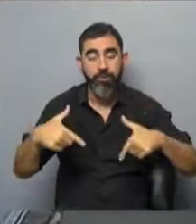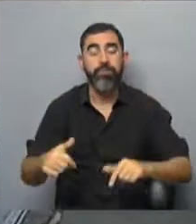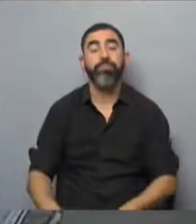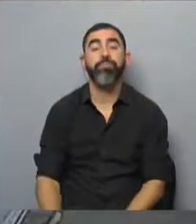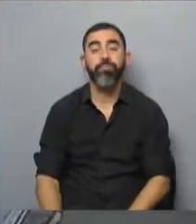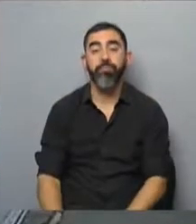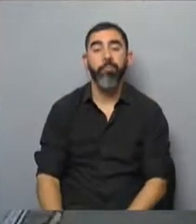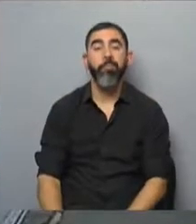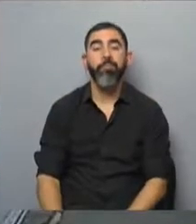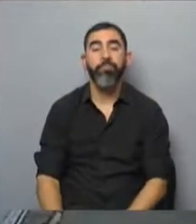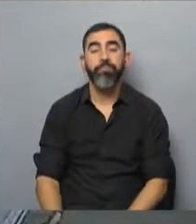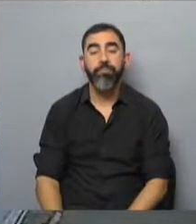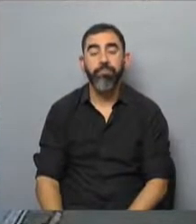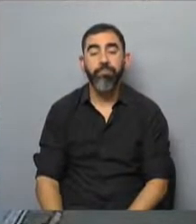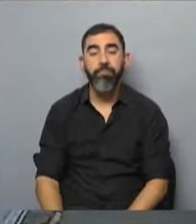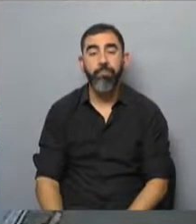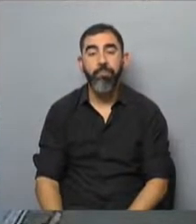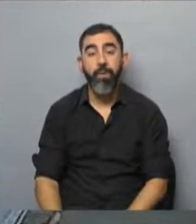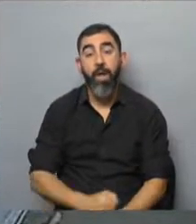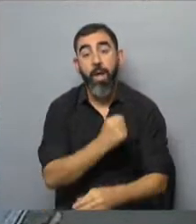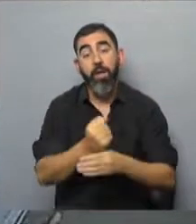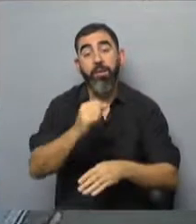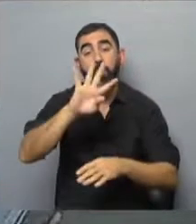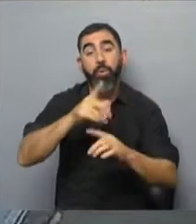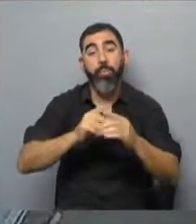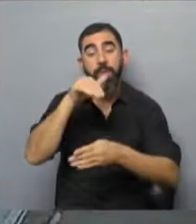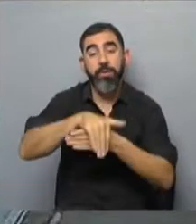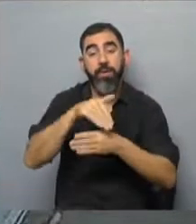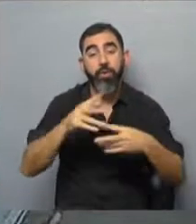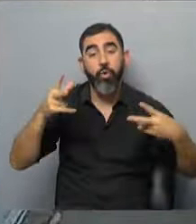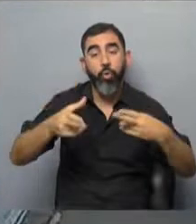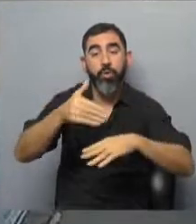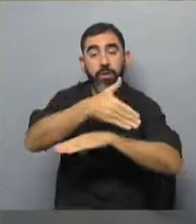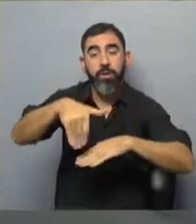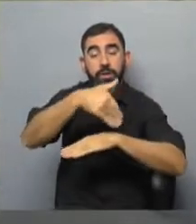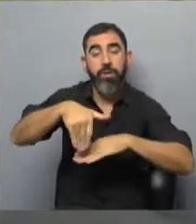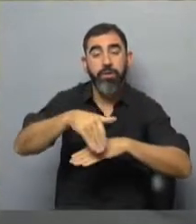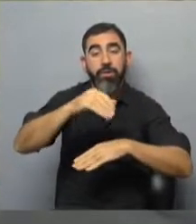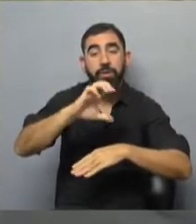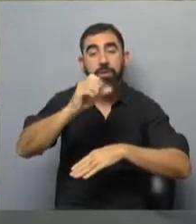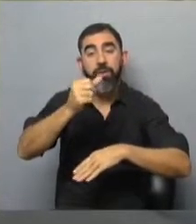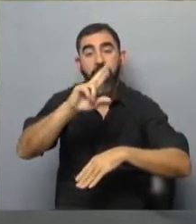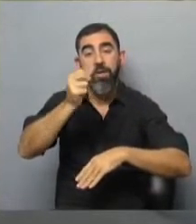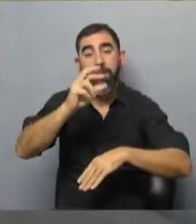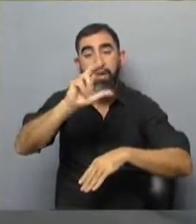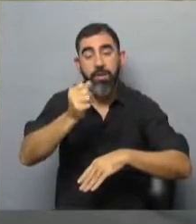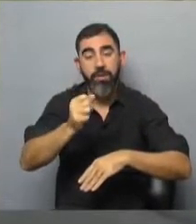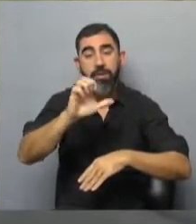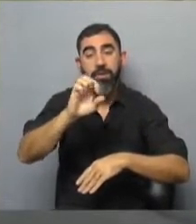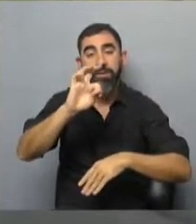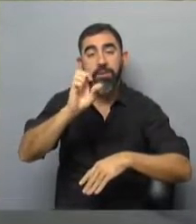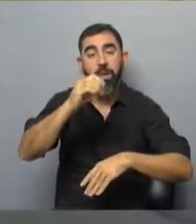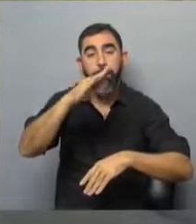la Intendencia de Montevideo. Tengan en cuenta que hasta las 4:30 de la tarde va a estar cortada la calle Juan Carrara entre Mariano Estape y